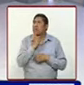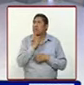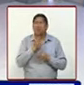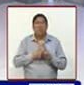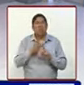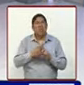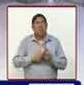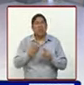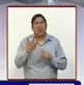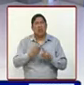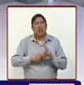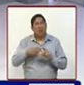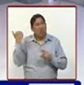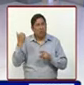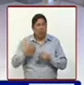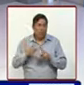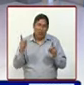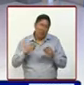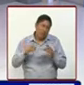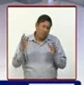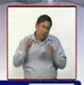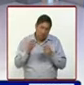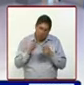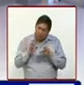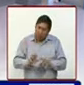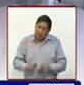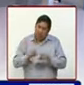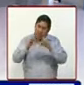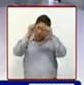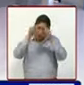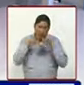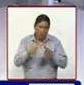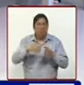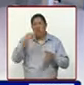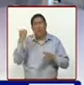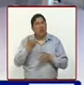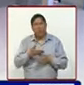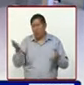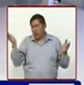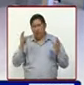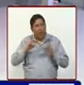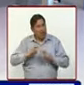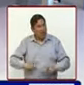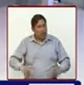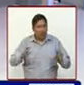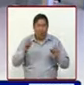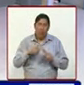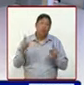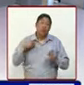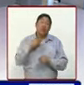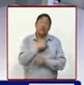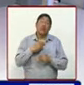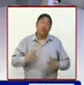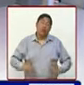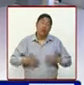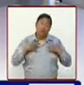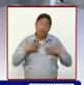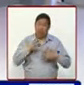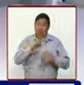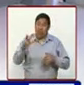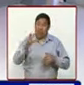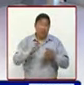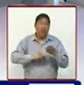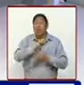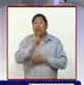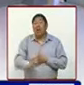par de meses, hasta tres meses incluso, que es un censo más estructurado y que va enfocado a otro tipo de análisis estadístico. Nosotros viviremos el 23 de marzo